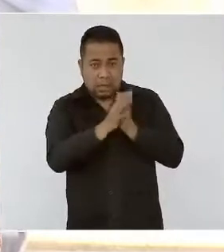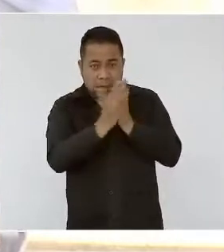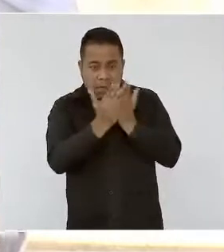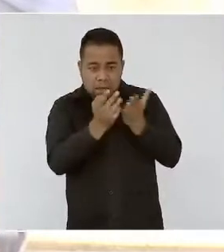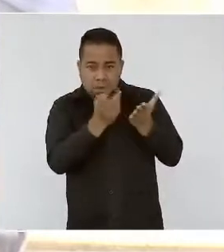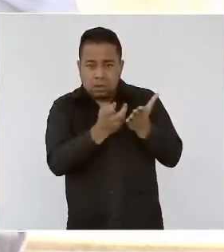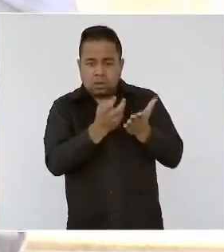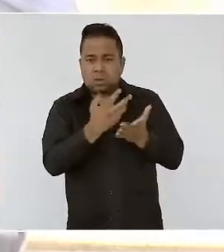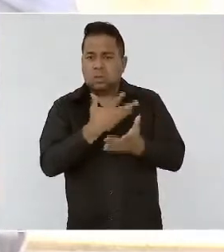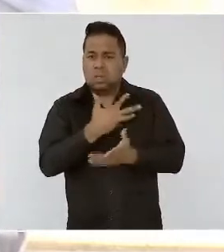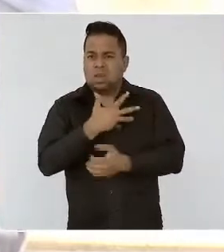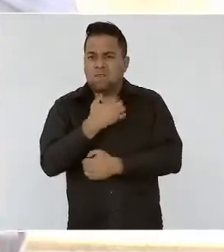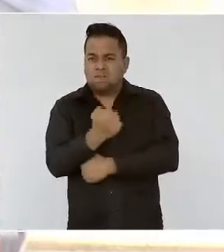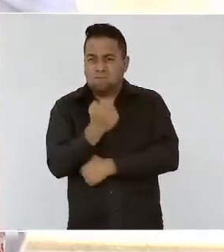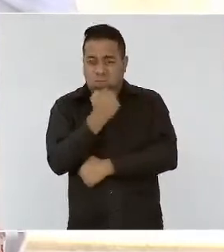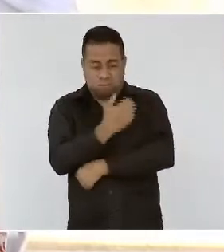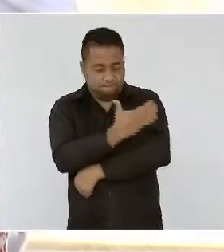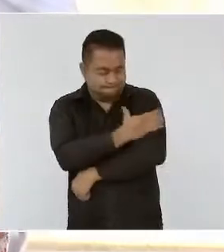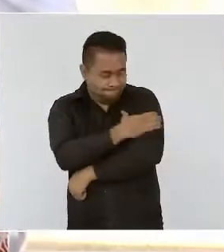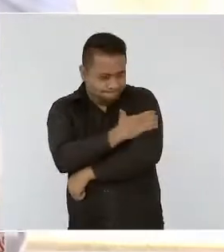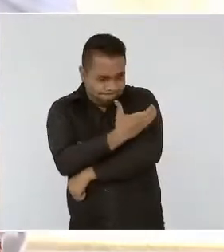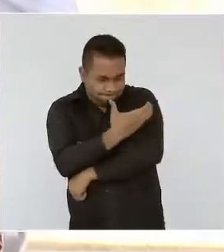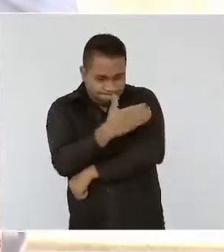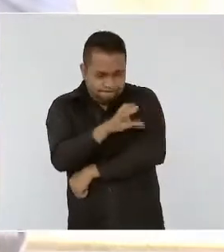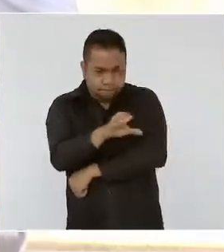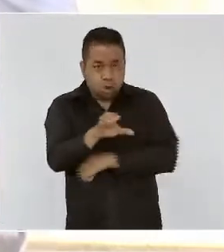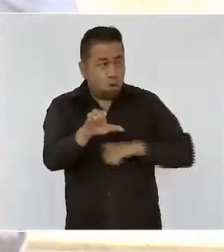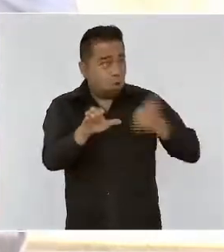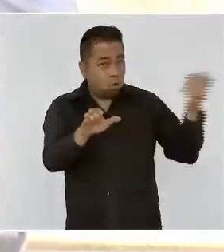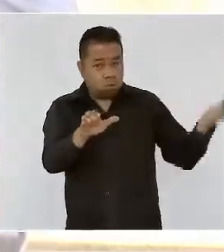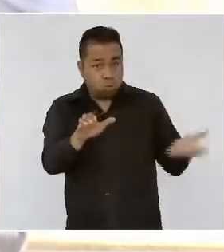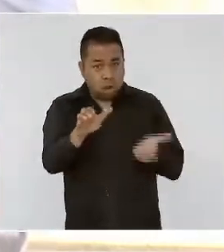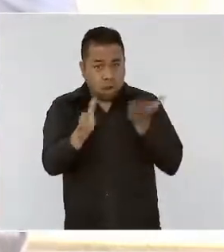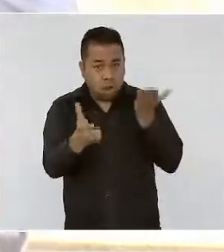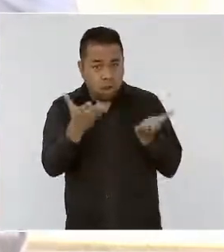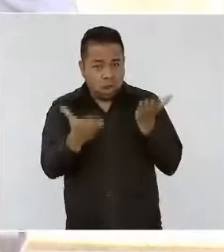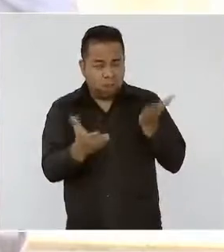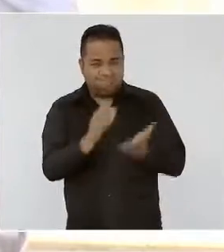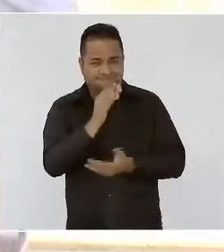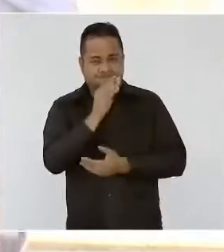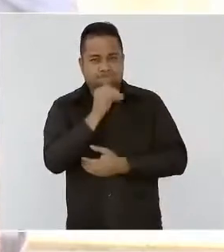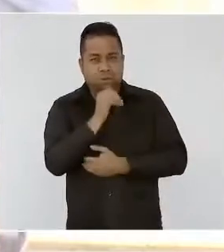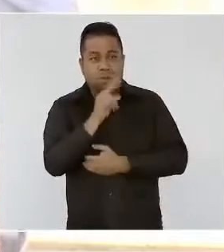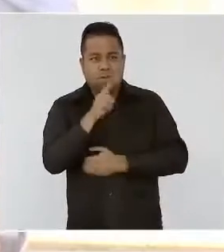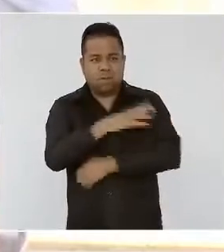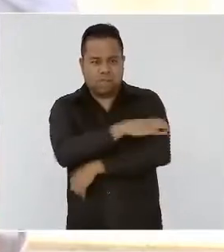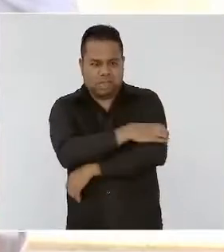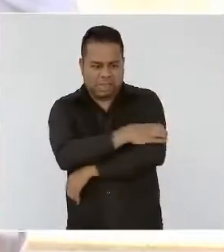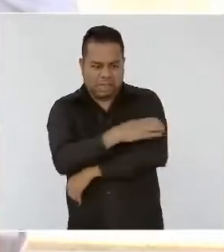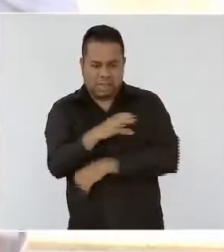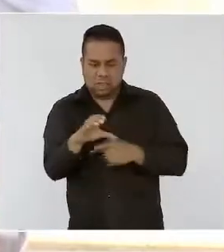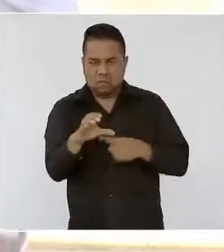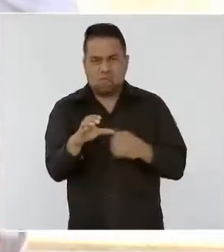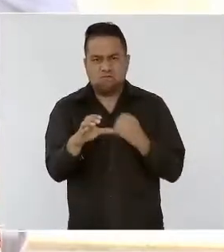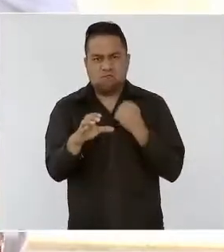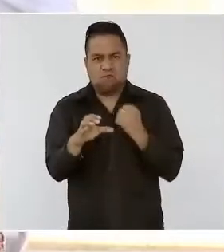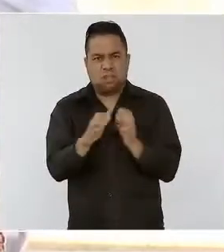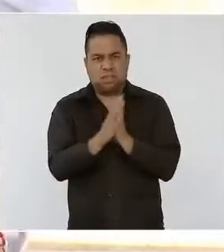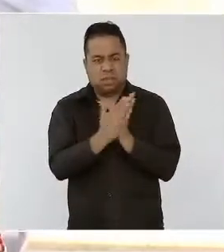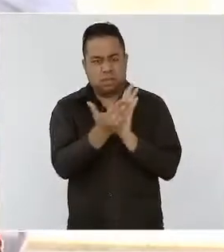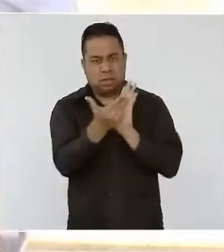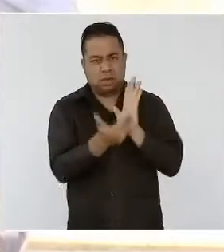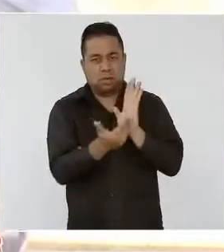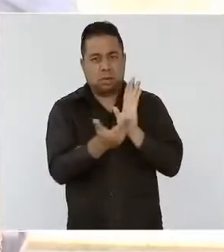un poder que nada se le compara en la vida. Es tan poderoso esto que tú